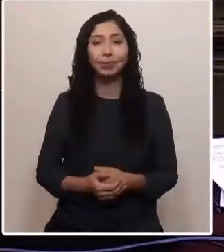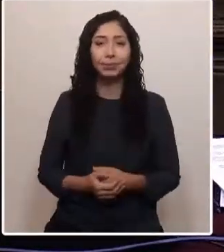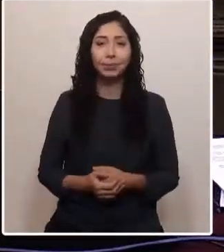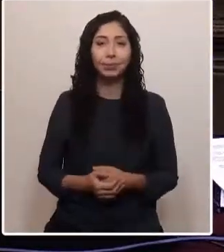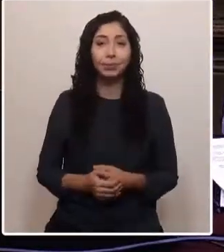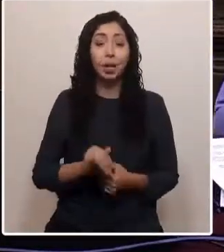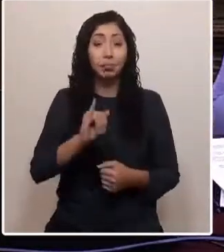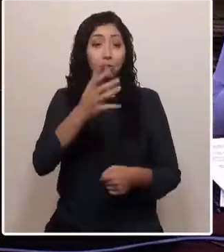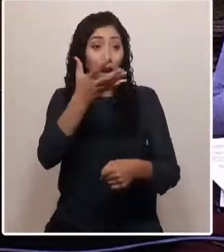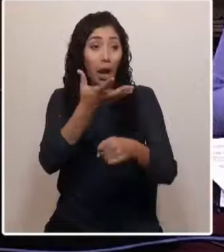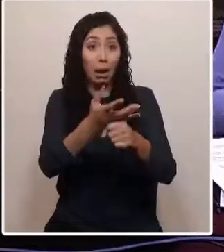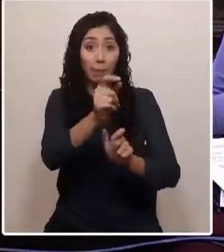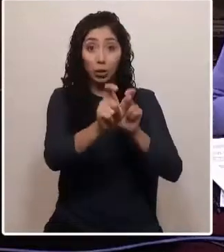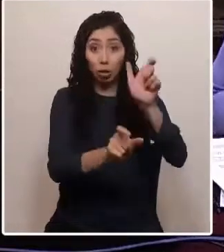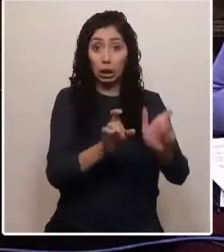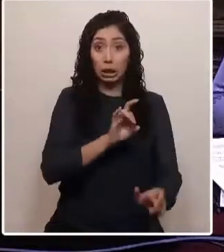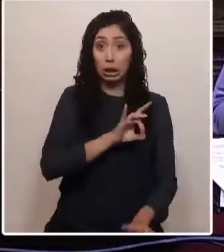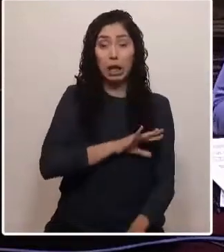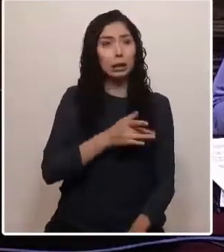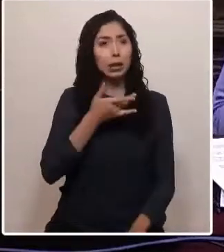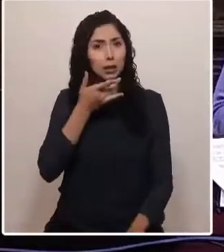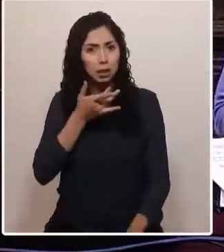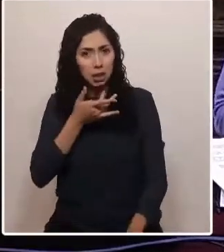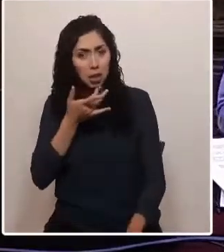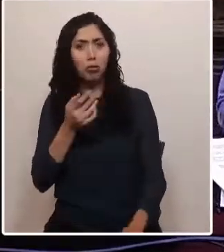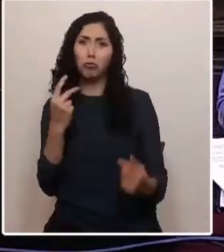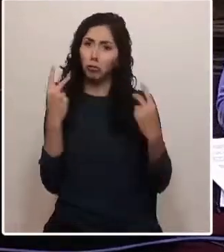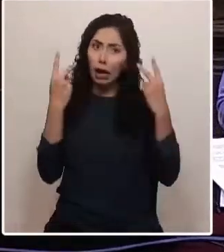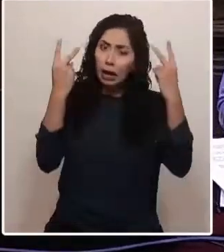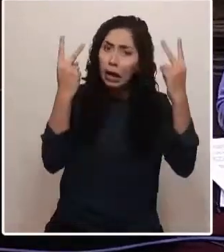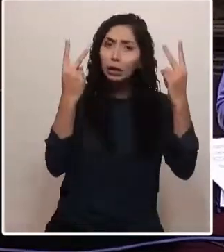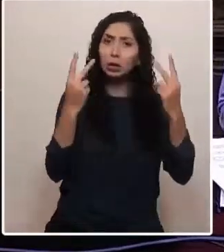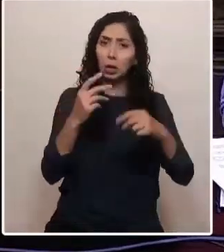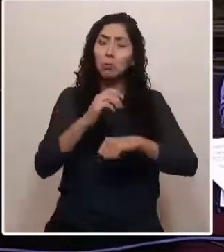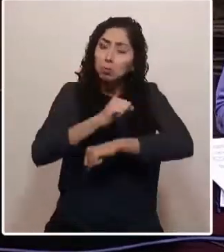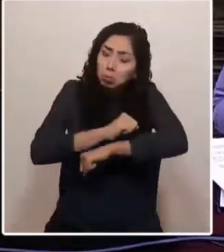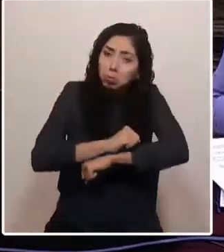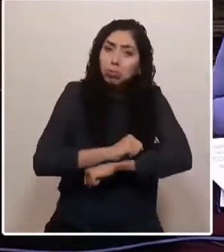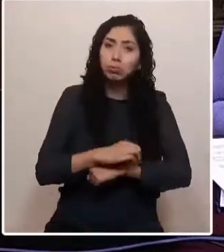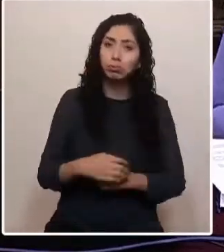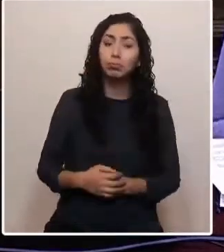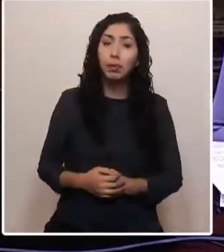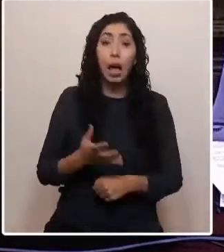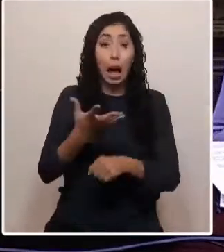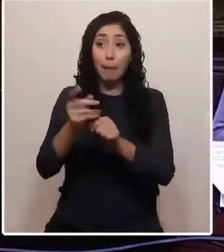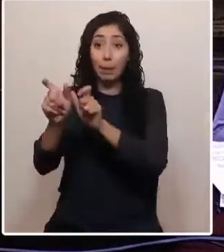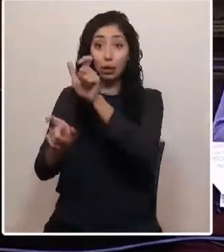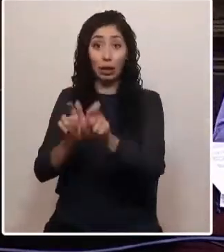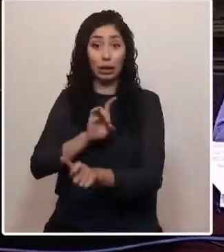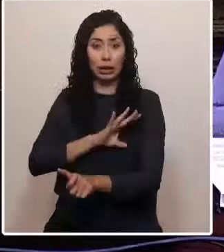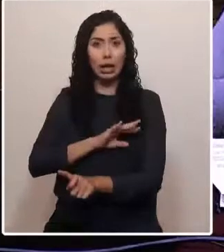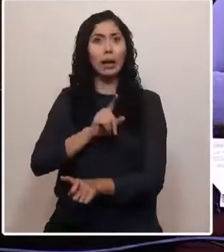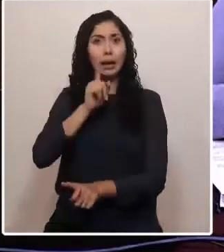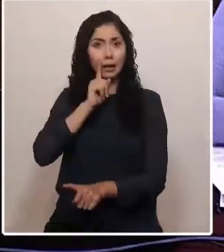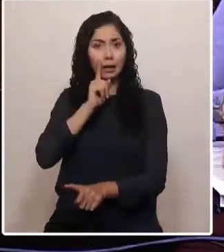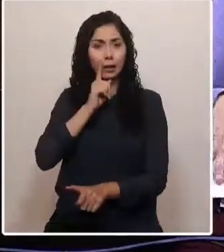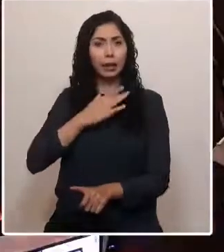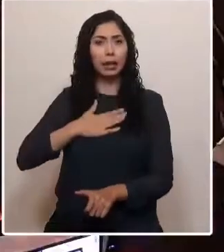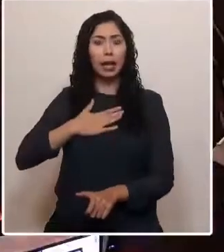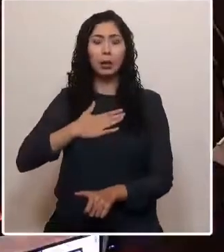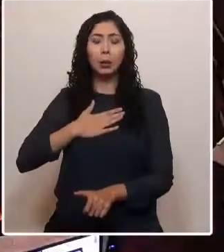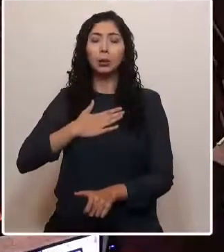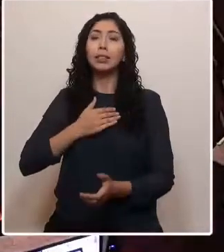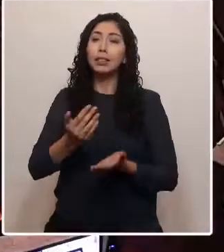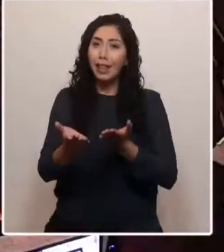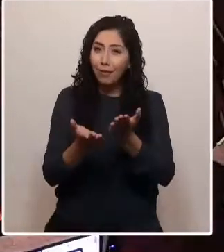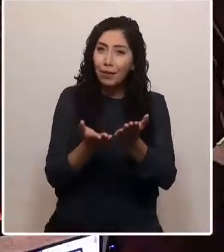Existen chilenos sencillos, nobles, valientes y abnegados. Existen chilenos con vocación de servicio, que día a